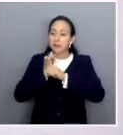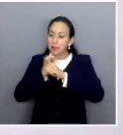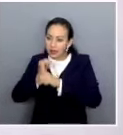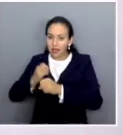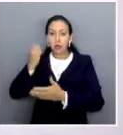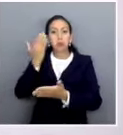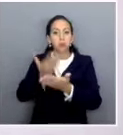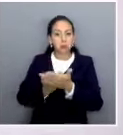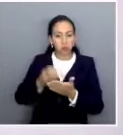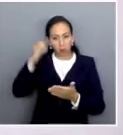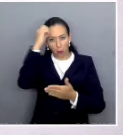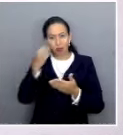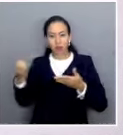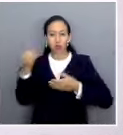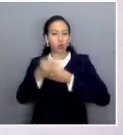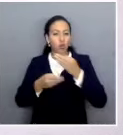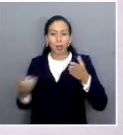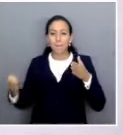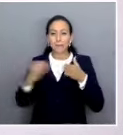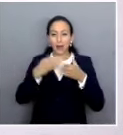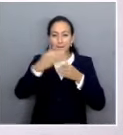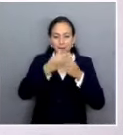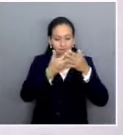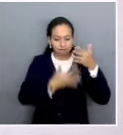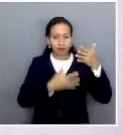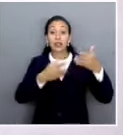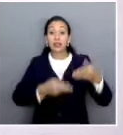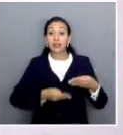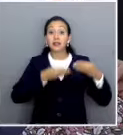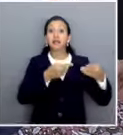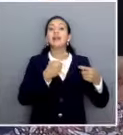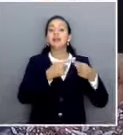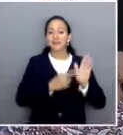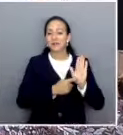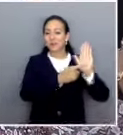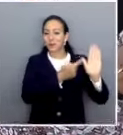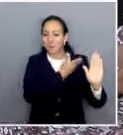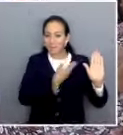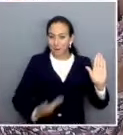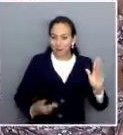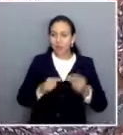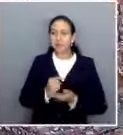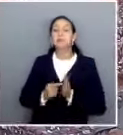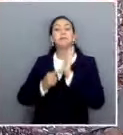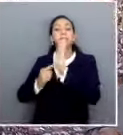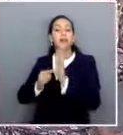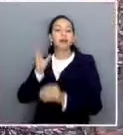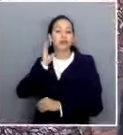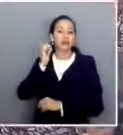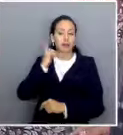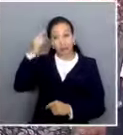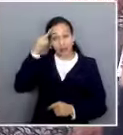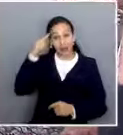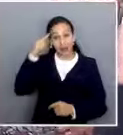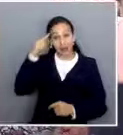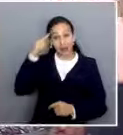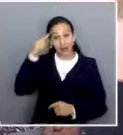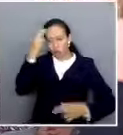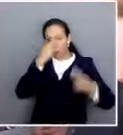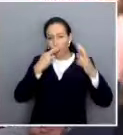serán presentadas al Ejecutivo, así como a las legislaturas salientes y entrantes, para abonar al proceso de dictaminación, discusión y, en su